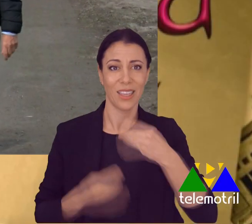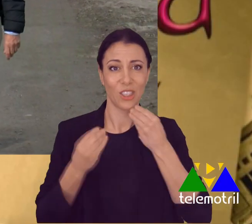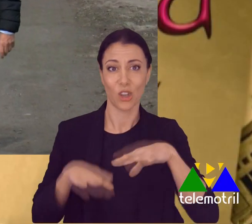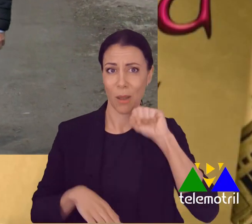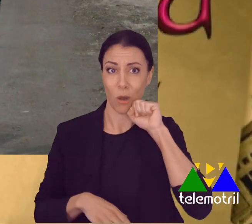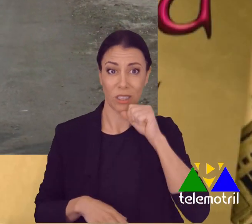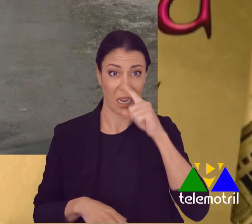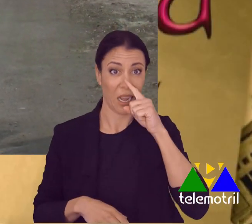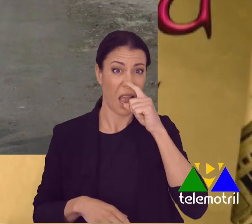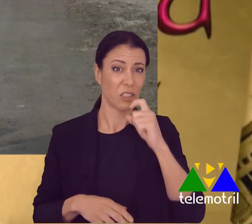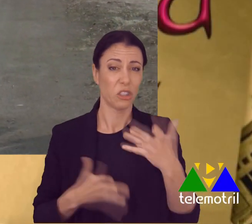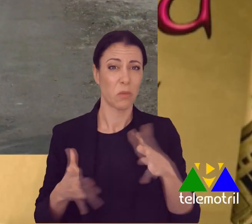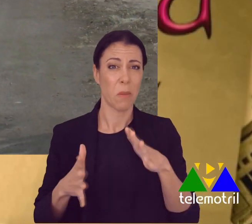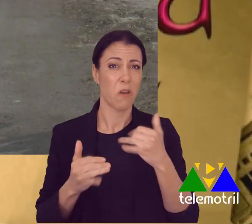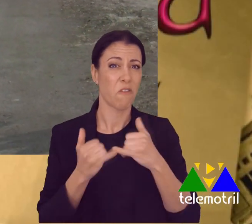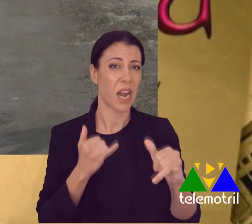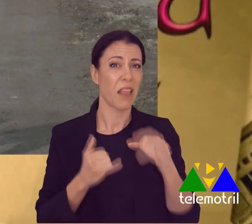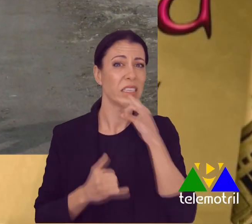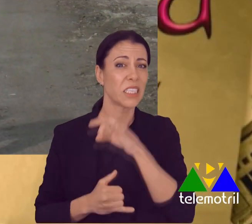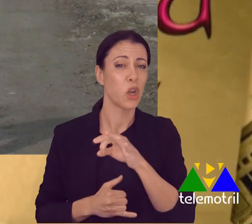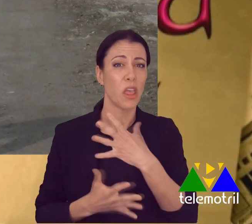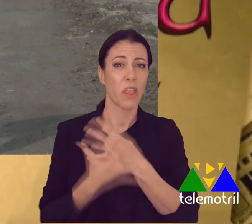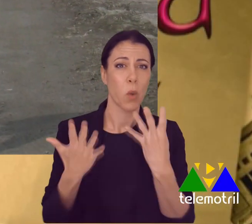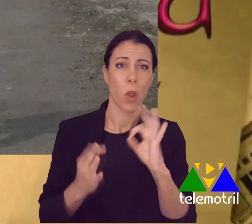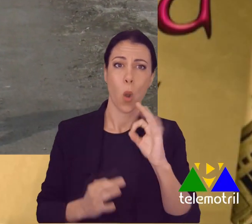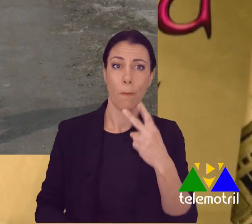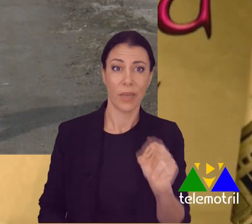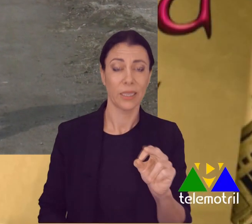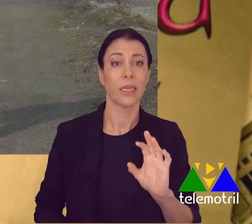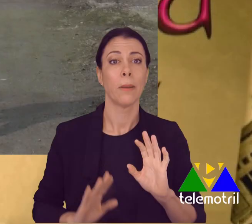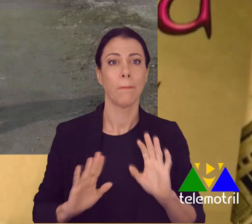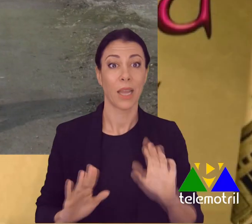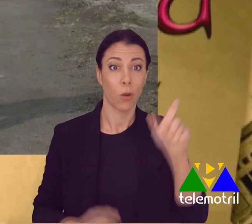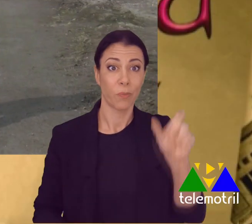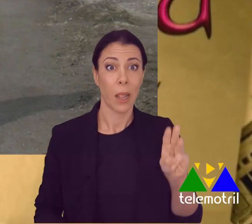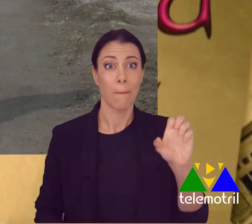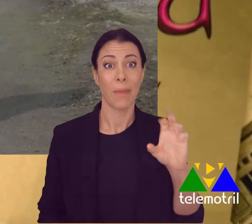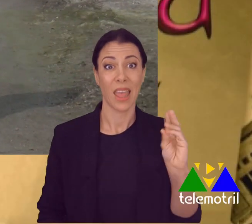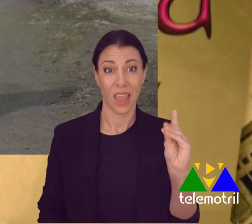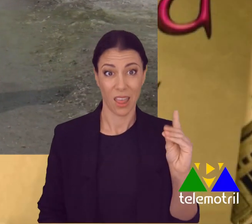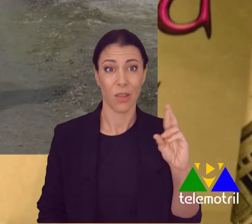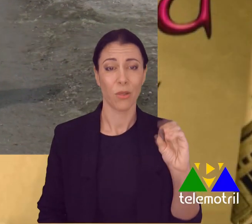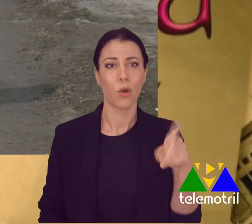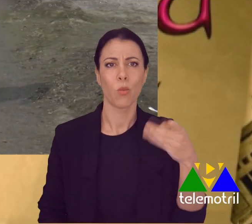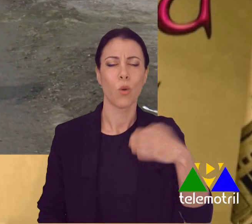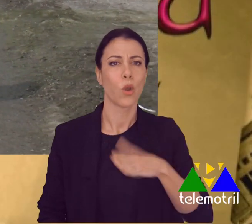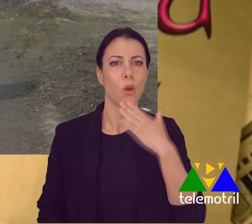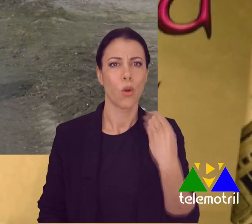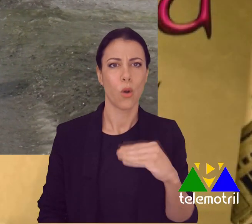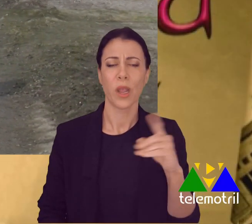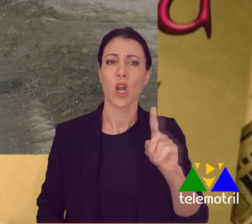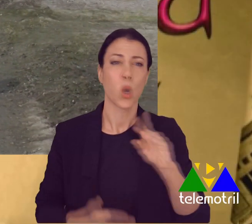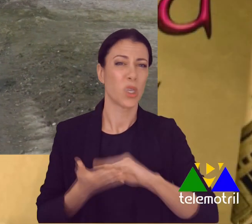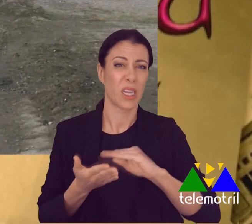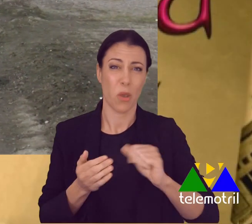aquellos años finales del 19 y principios del 20. Pedro Tros murió joven y no escribió